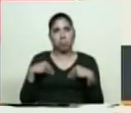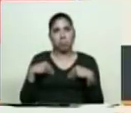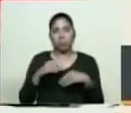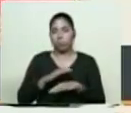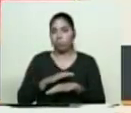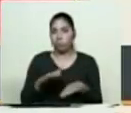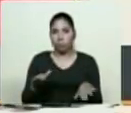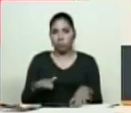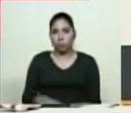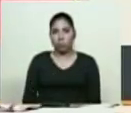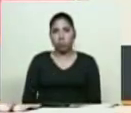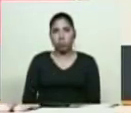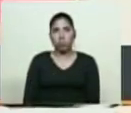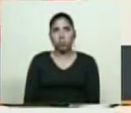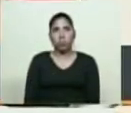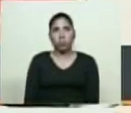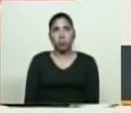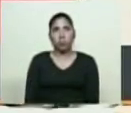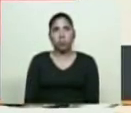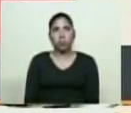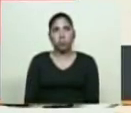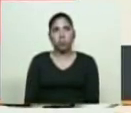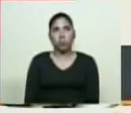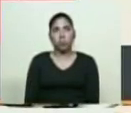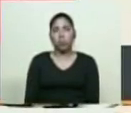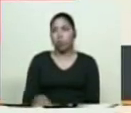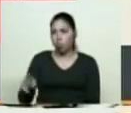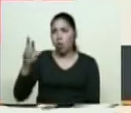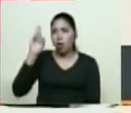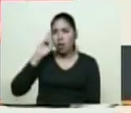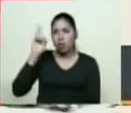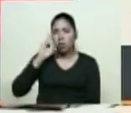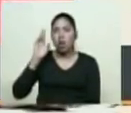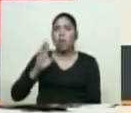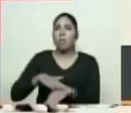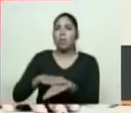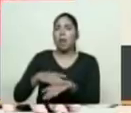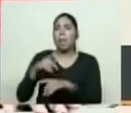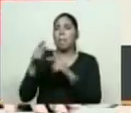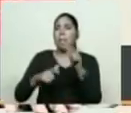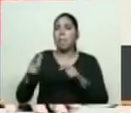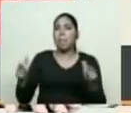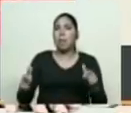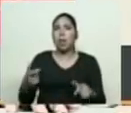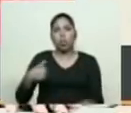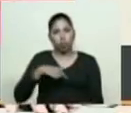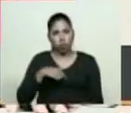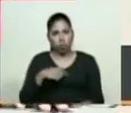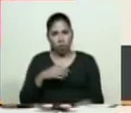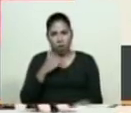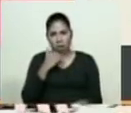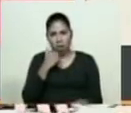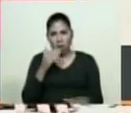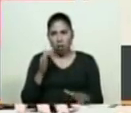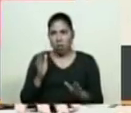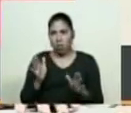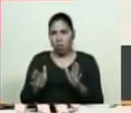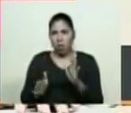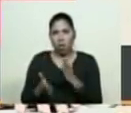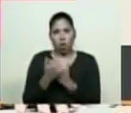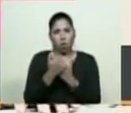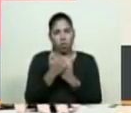asumió y cuando hacemos este llamado, tú tienes razón, la gente nos dice, mira, nosotros no le escondemos el bulto, no lo escurrimos.